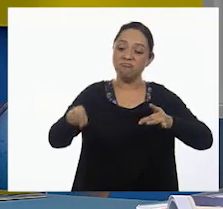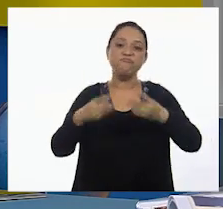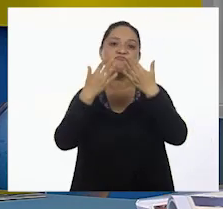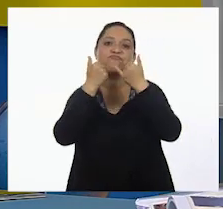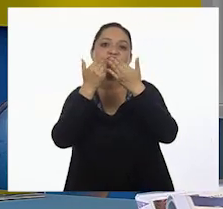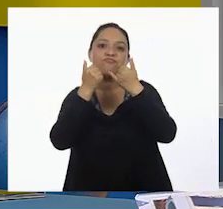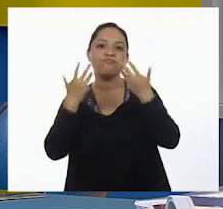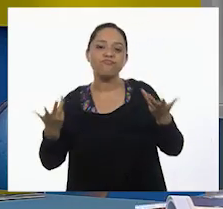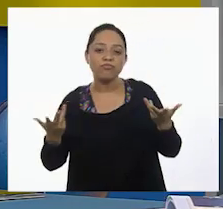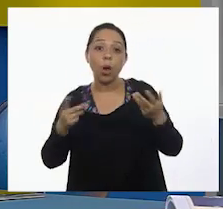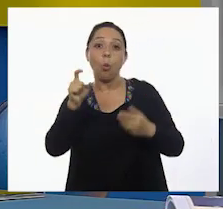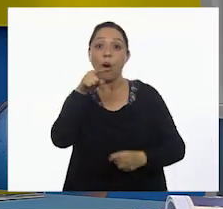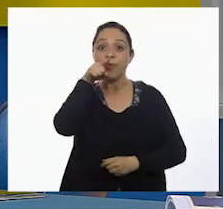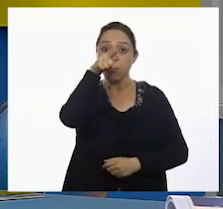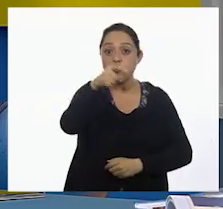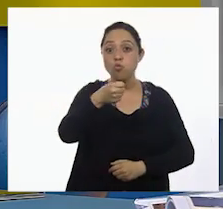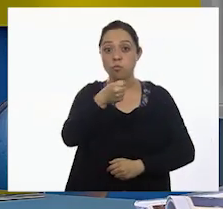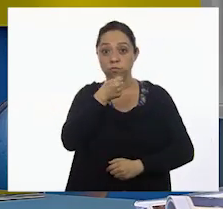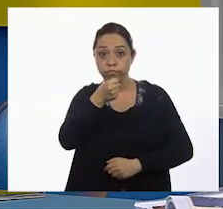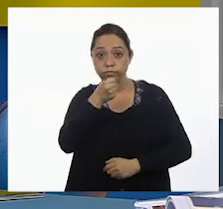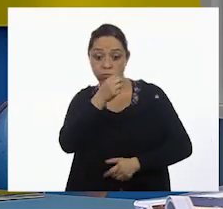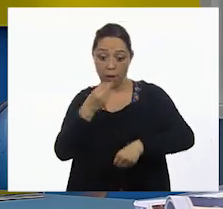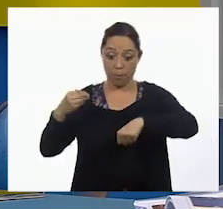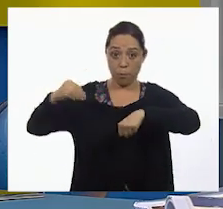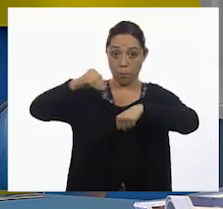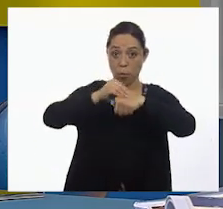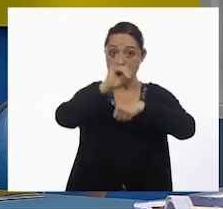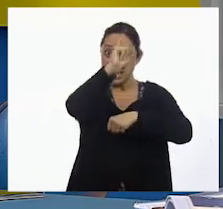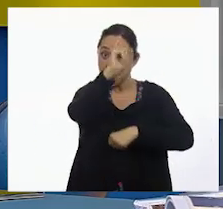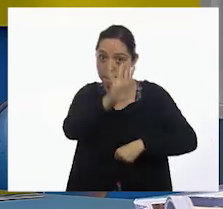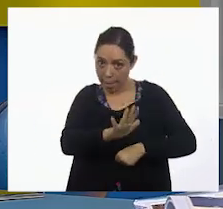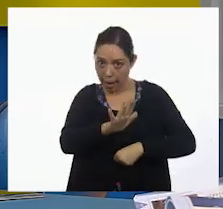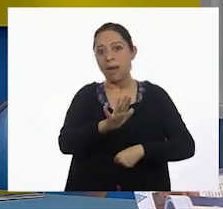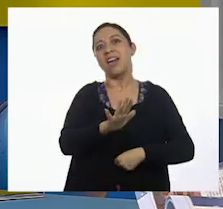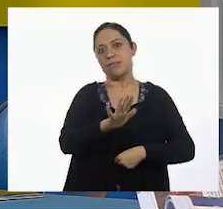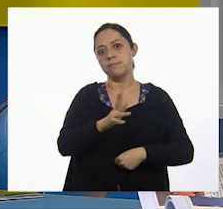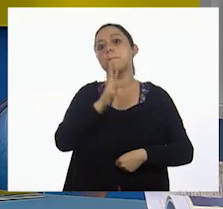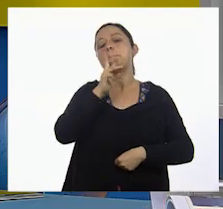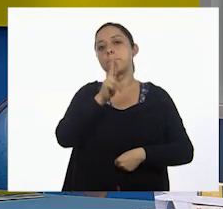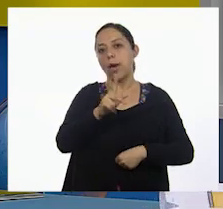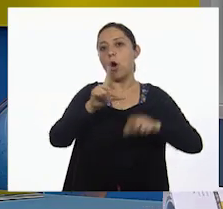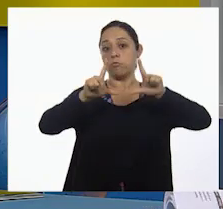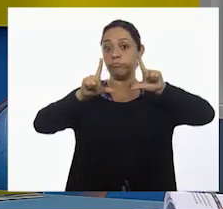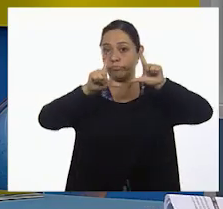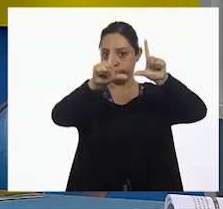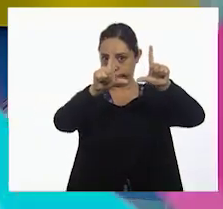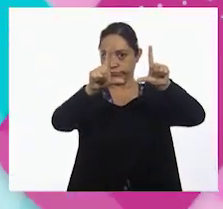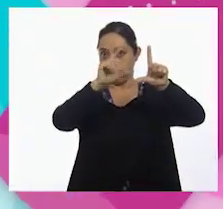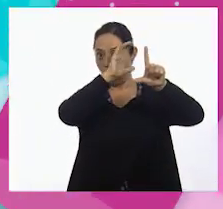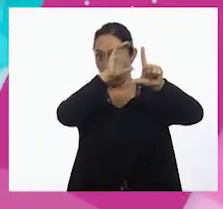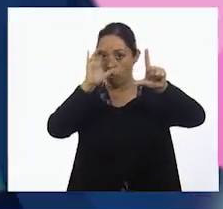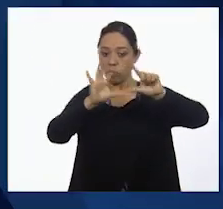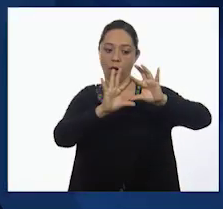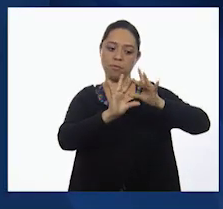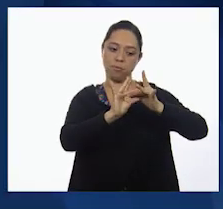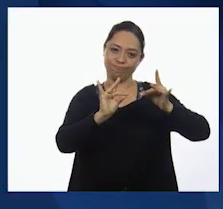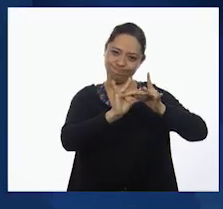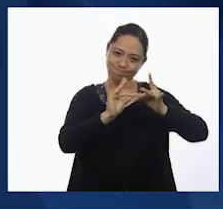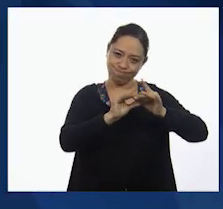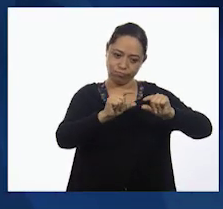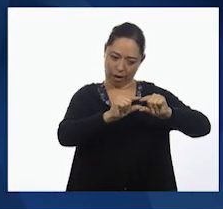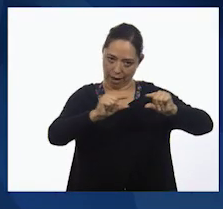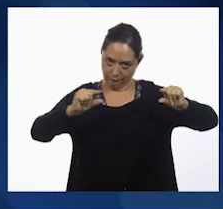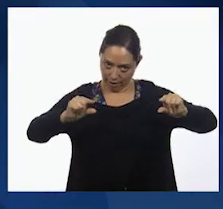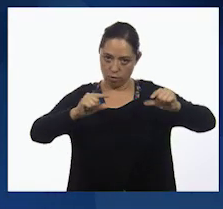tu reportaje y coloques una imagen, sería prudente ponerle su pie de fotografía. La cuarta